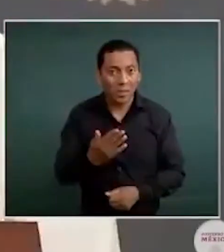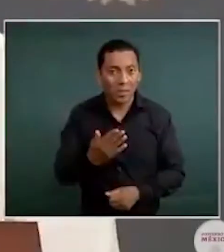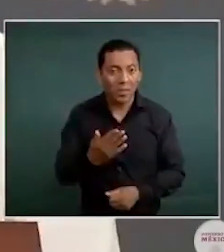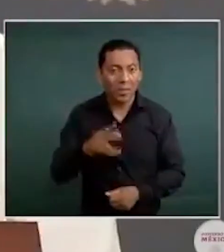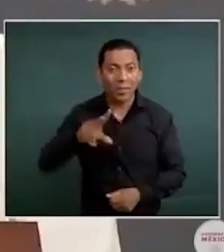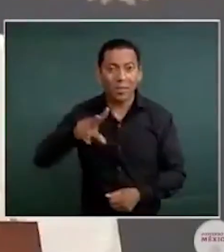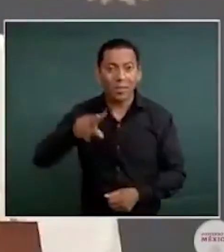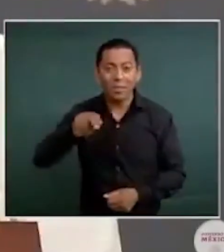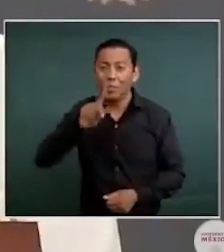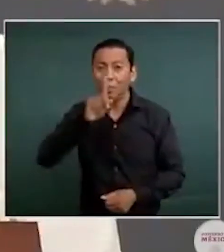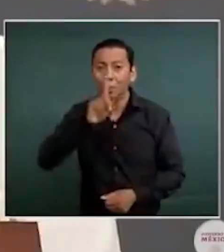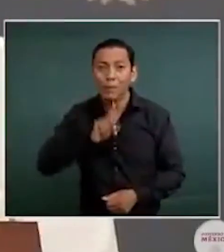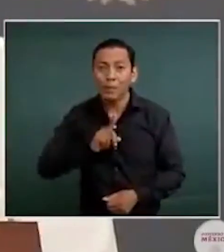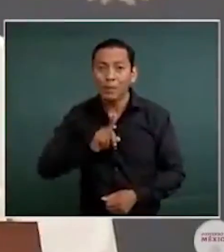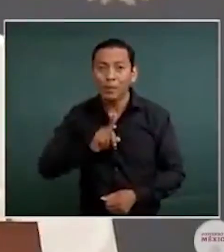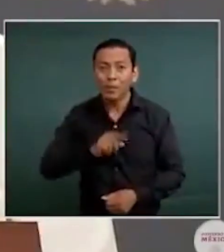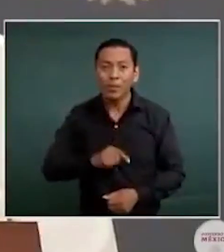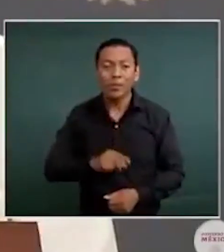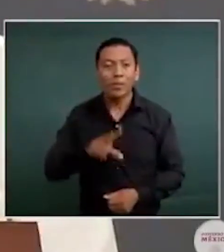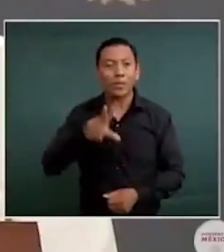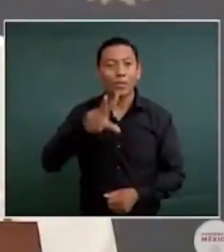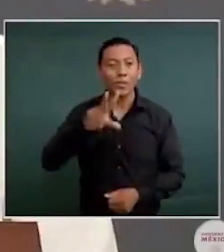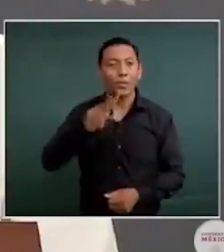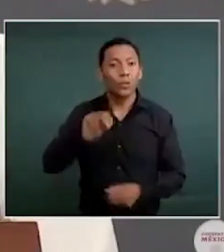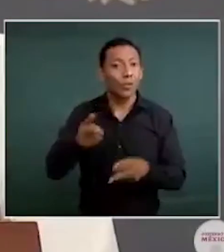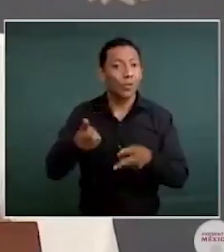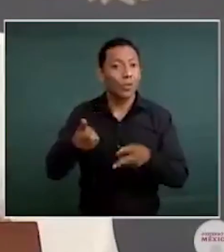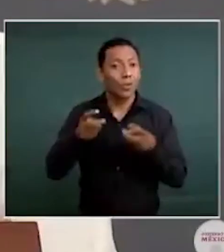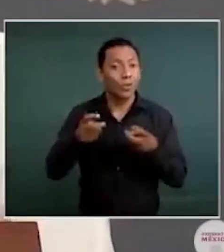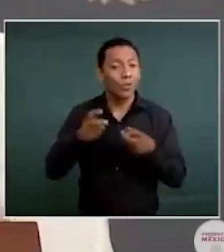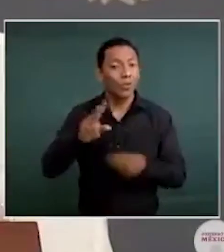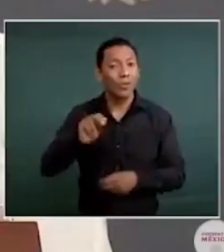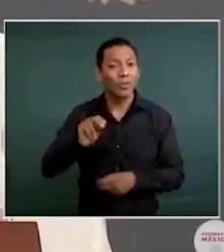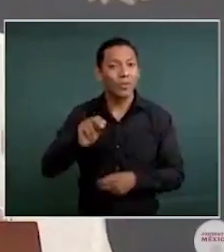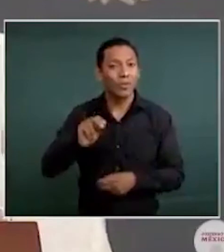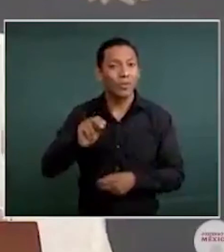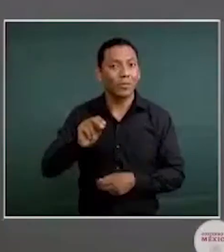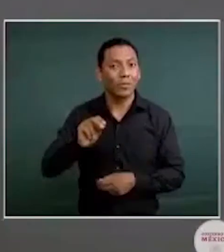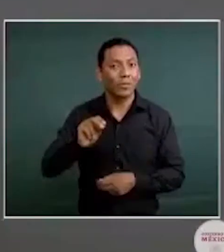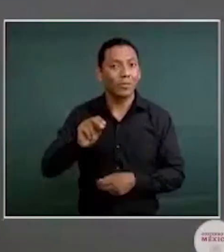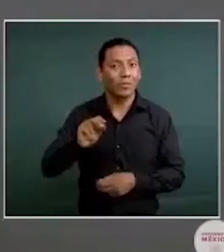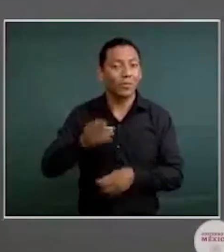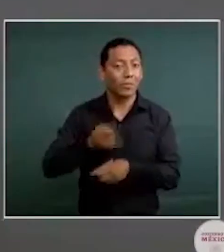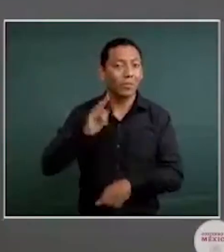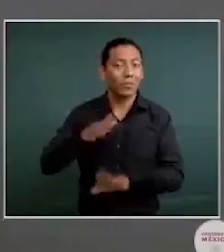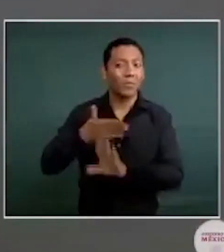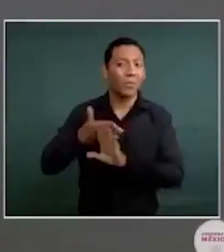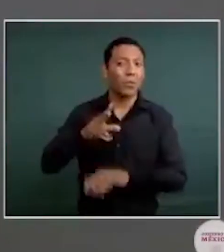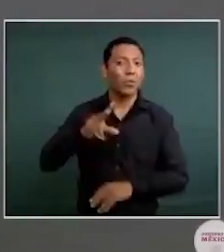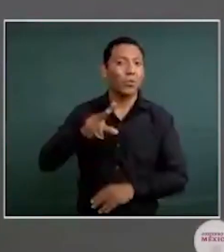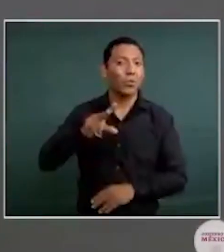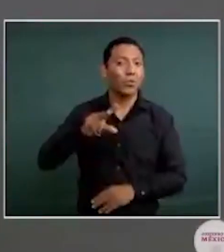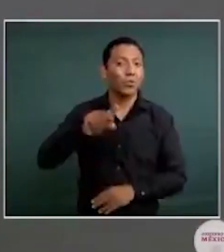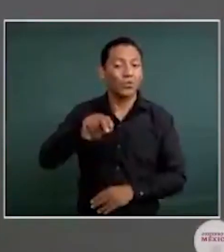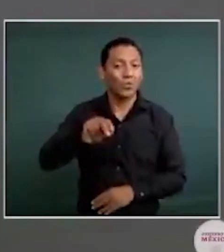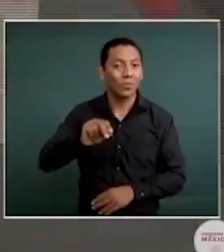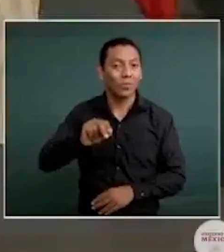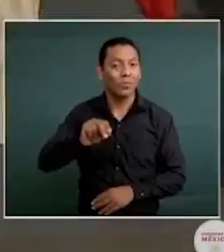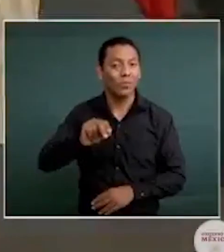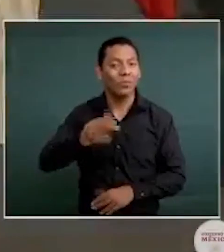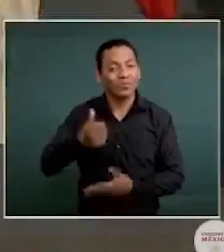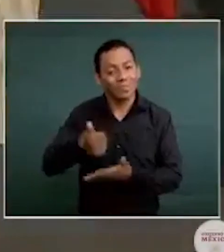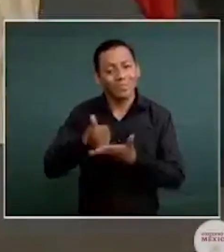mentir, no robar, no traicionar, eso ayuda mucho para